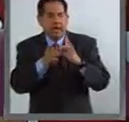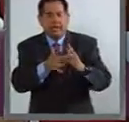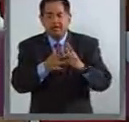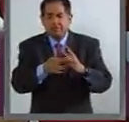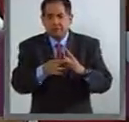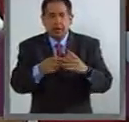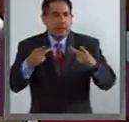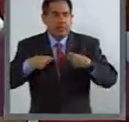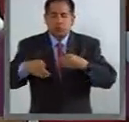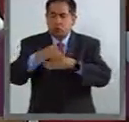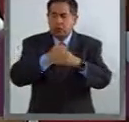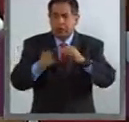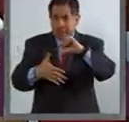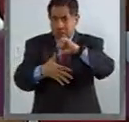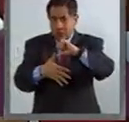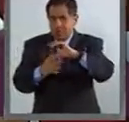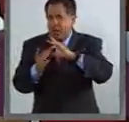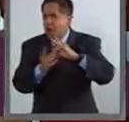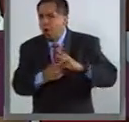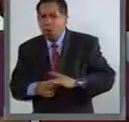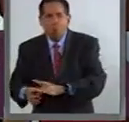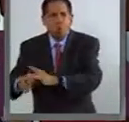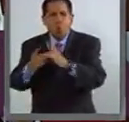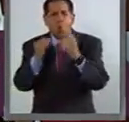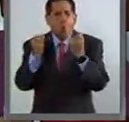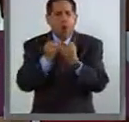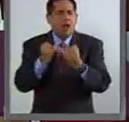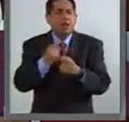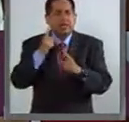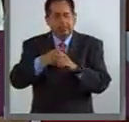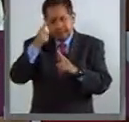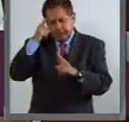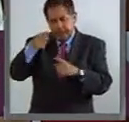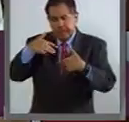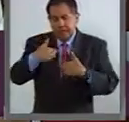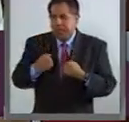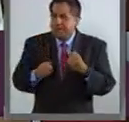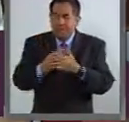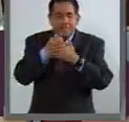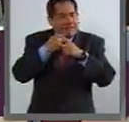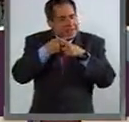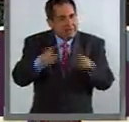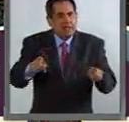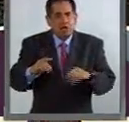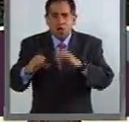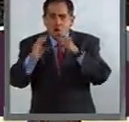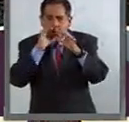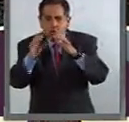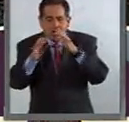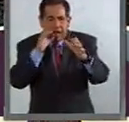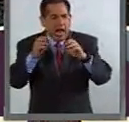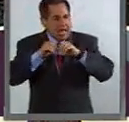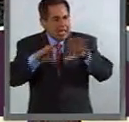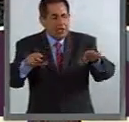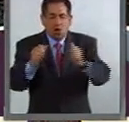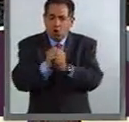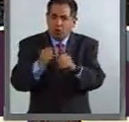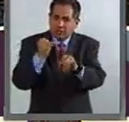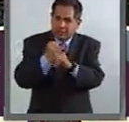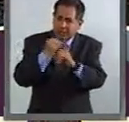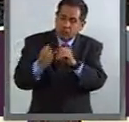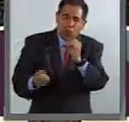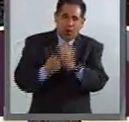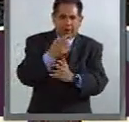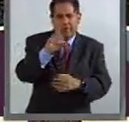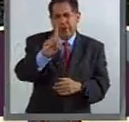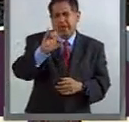a todos los países de Latinoamérica. Estamos en la lógica de entender la nueva forma de comunicar en la era digital